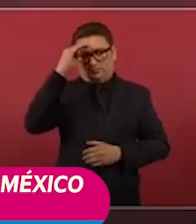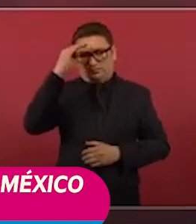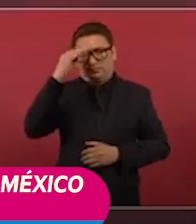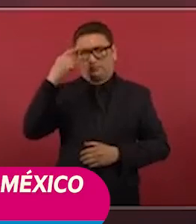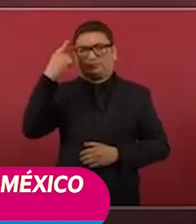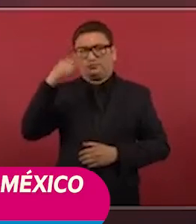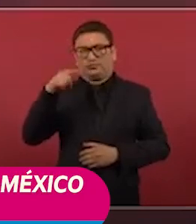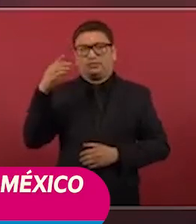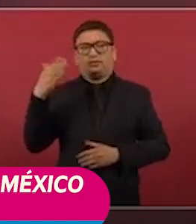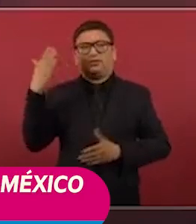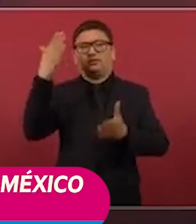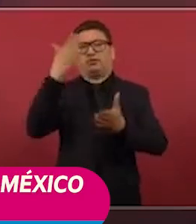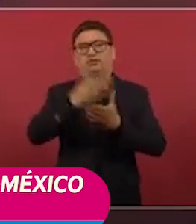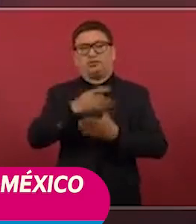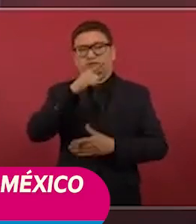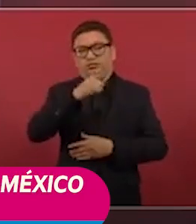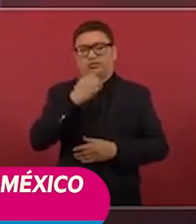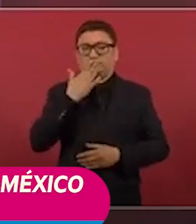a Sonora,